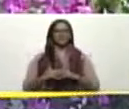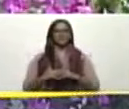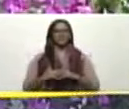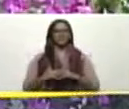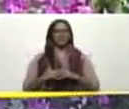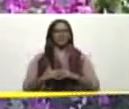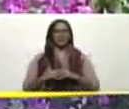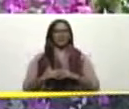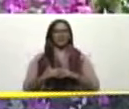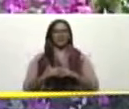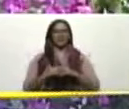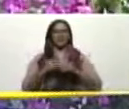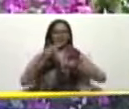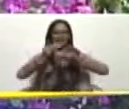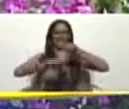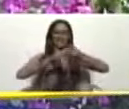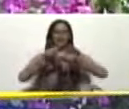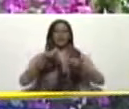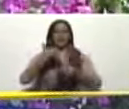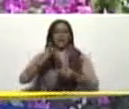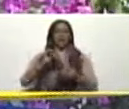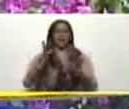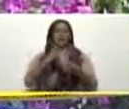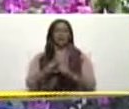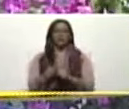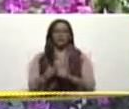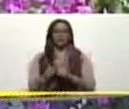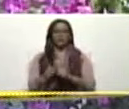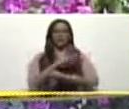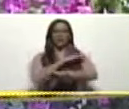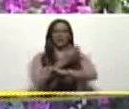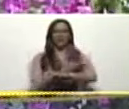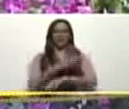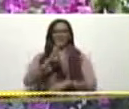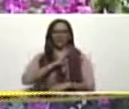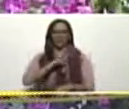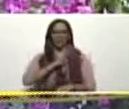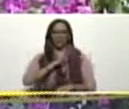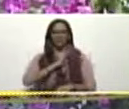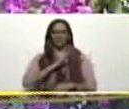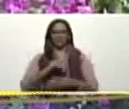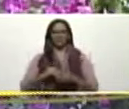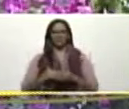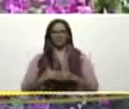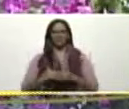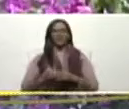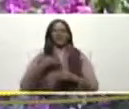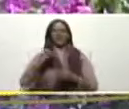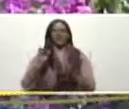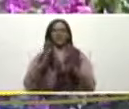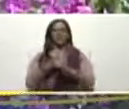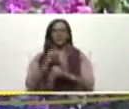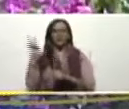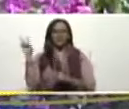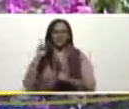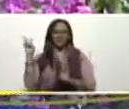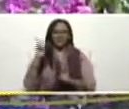y creadoras. Hay que creer en la fuerza propia y hay que creer en